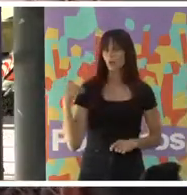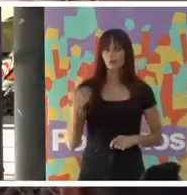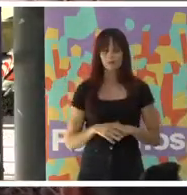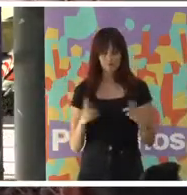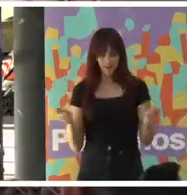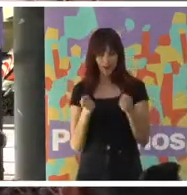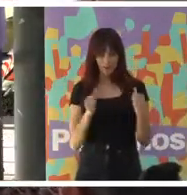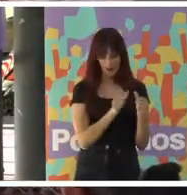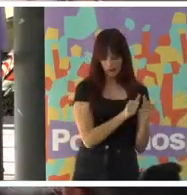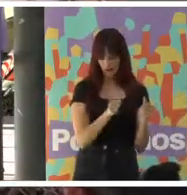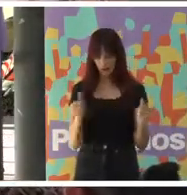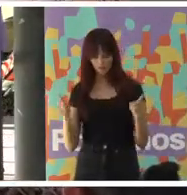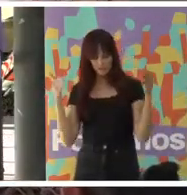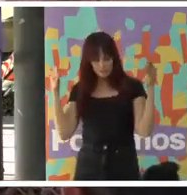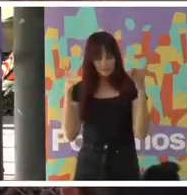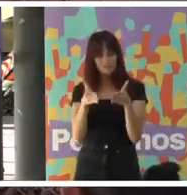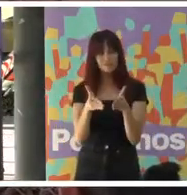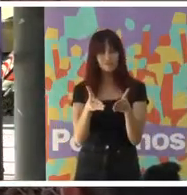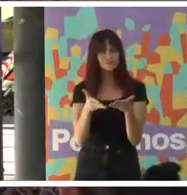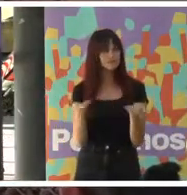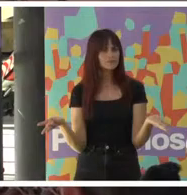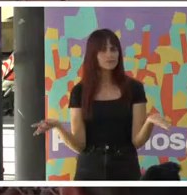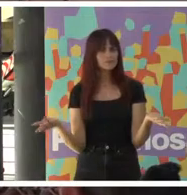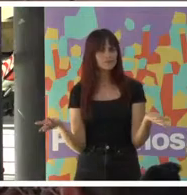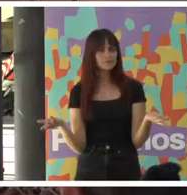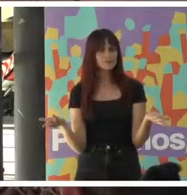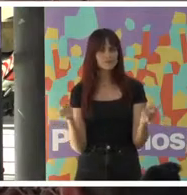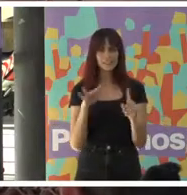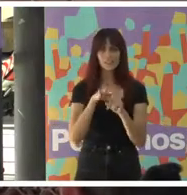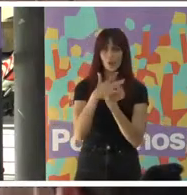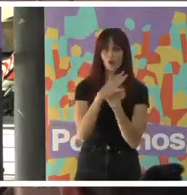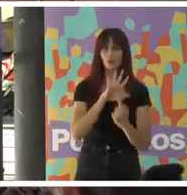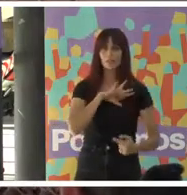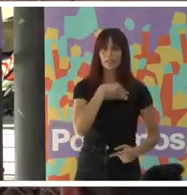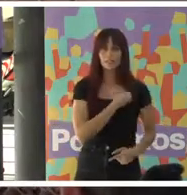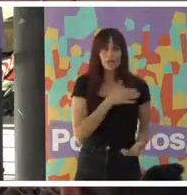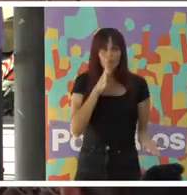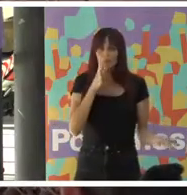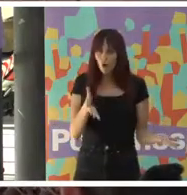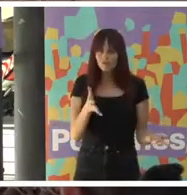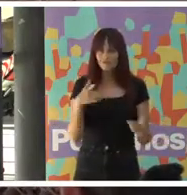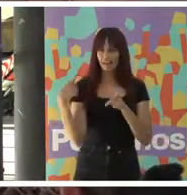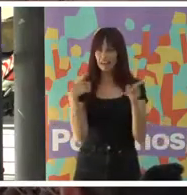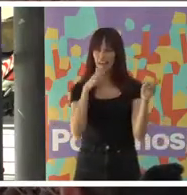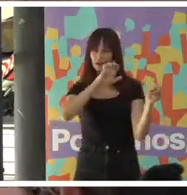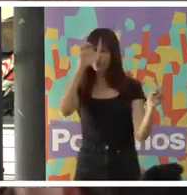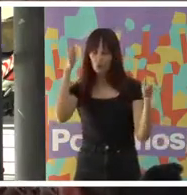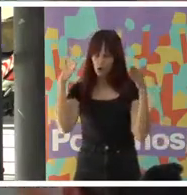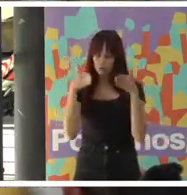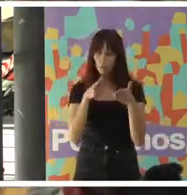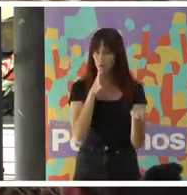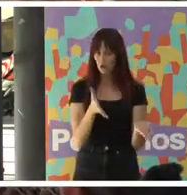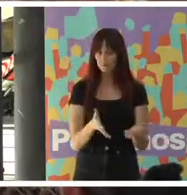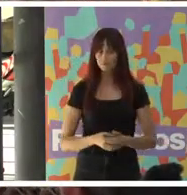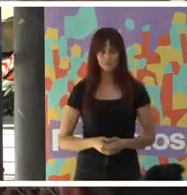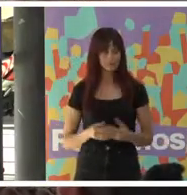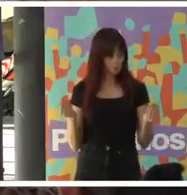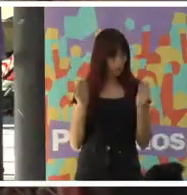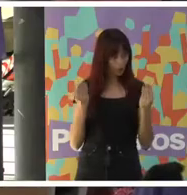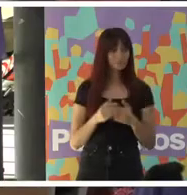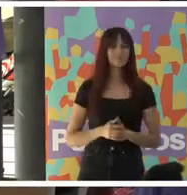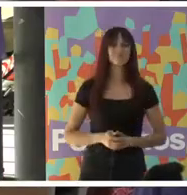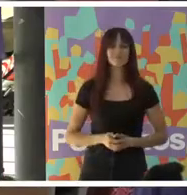esta campaña pues nos hemos centrado tanto en la situación de Palestina y en la guerra en Europa. ¿Mejor?